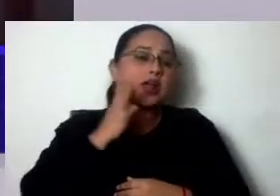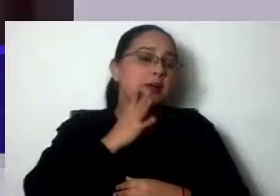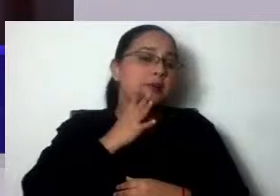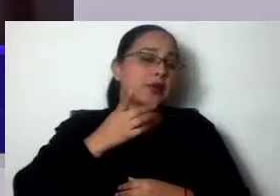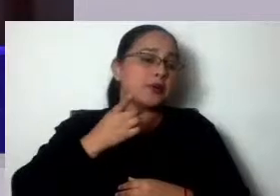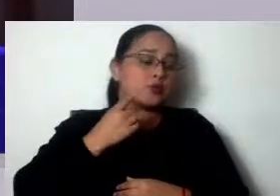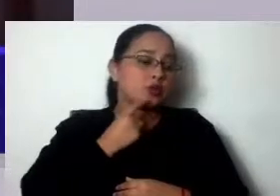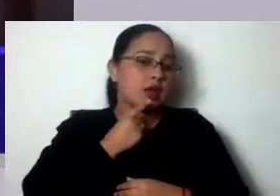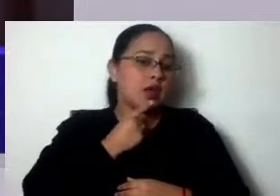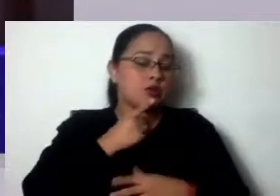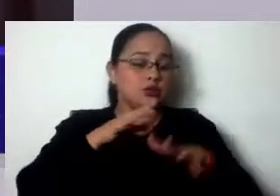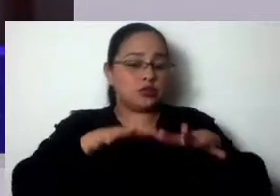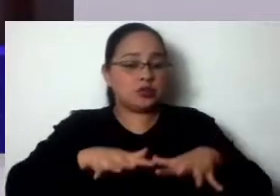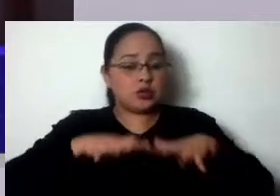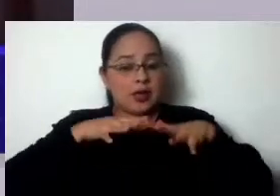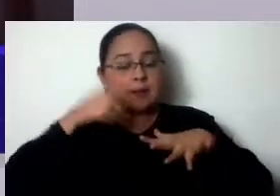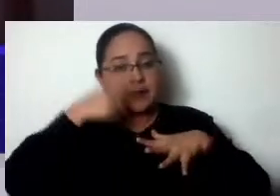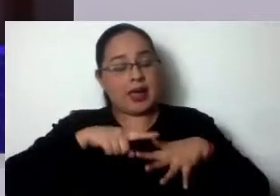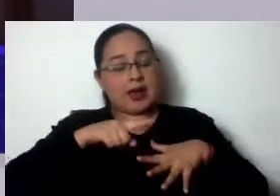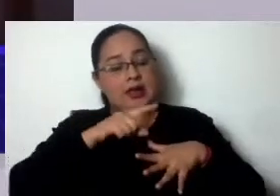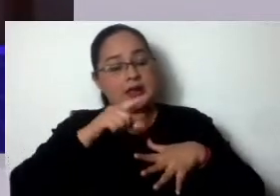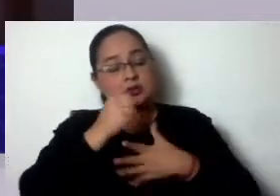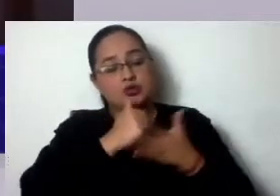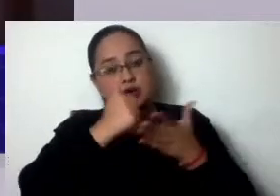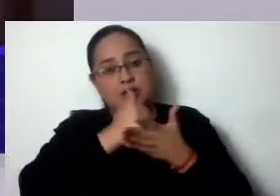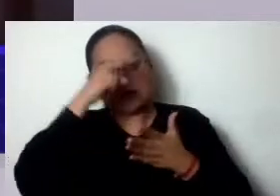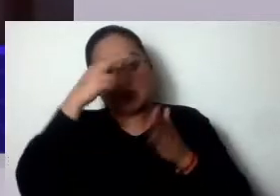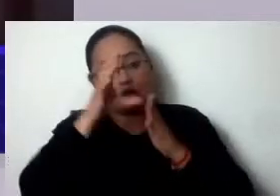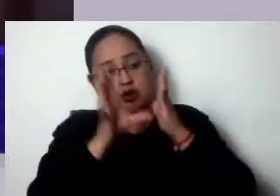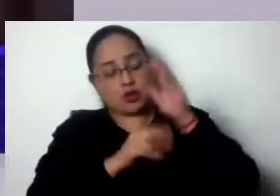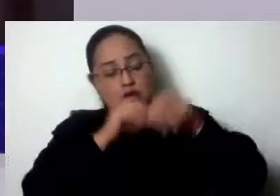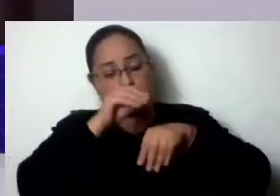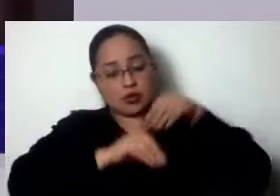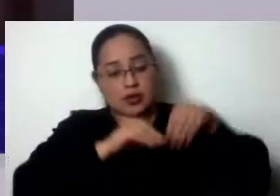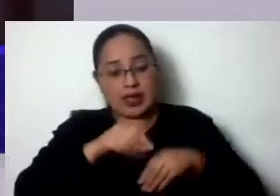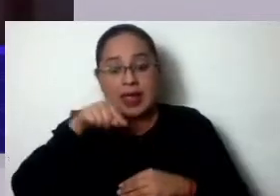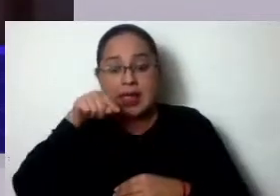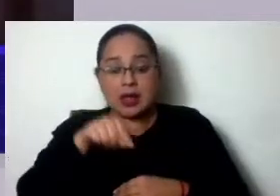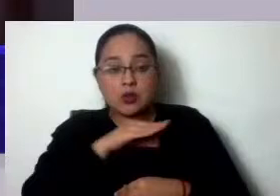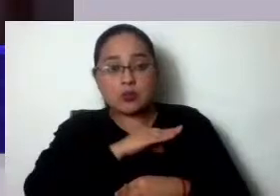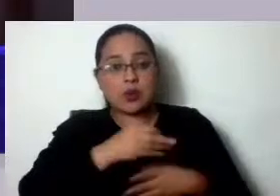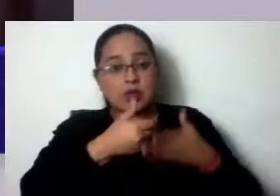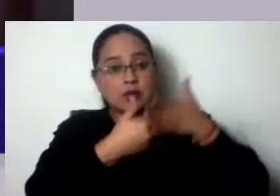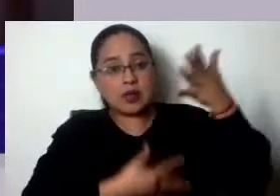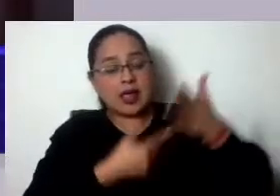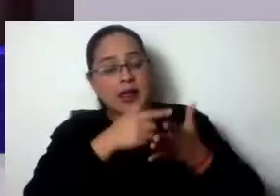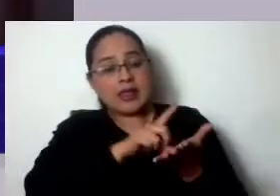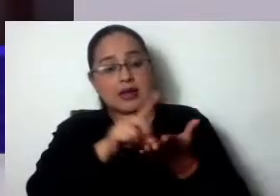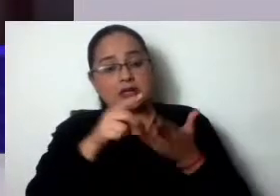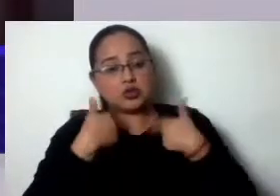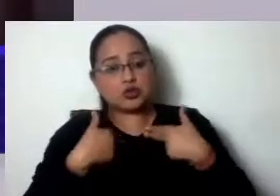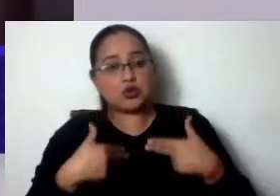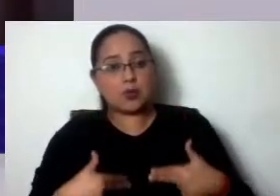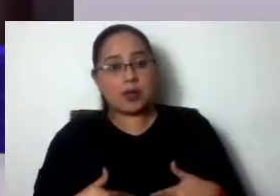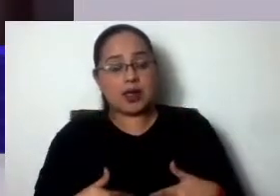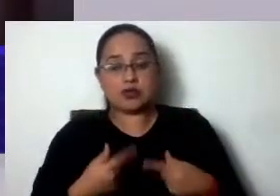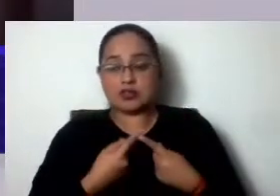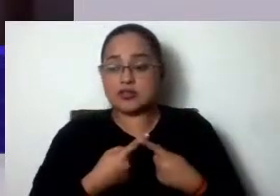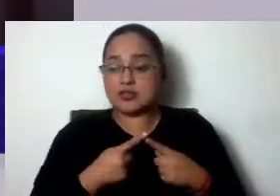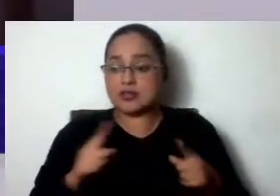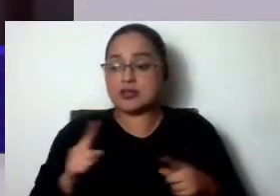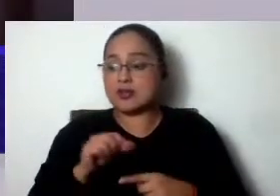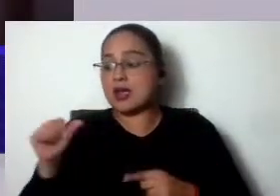de la ciudad de mexico tiene facultades para crear un catálogo de derechos humanos distintos